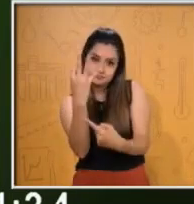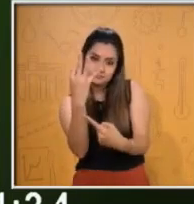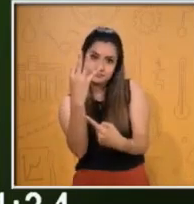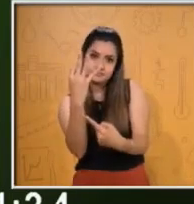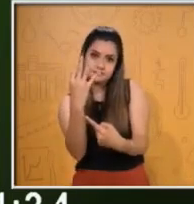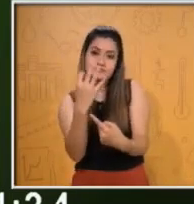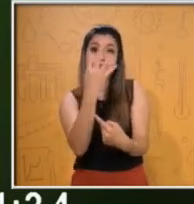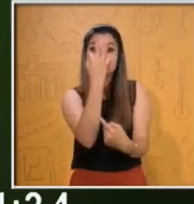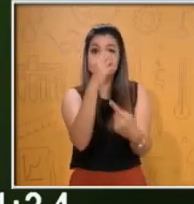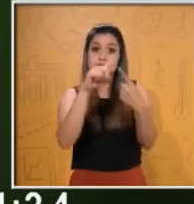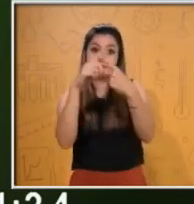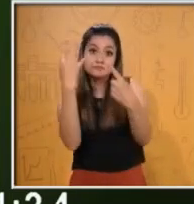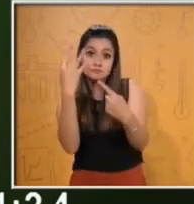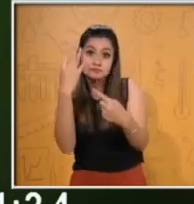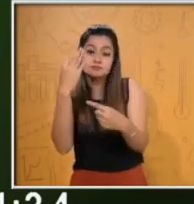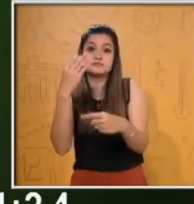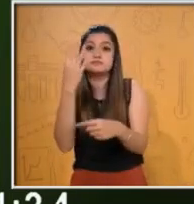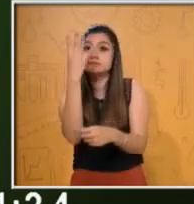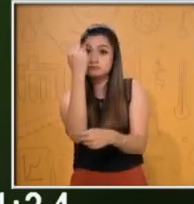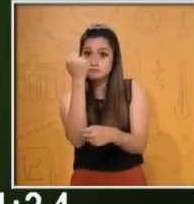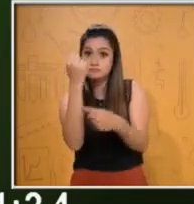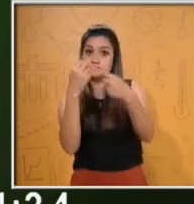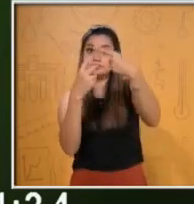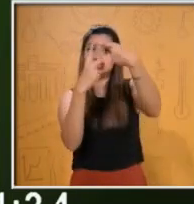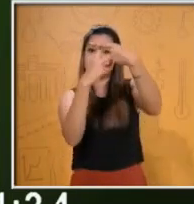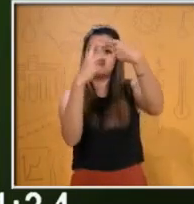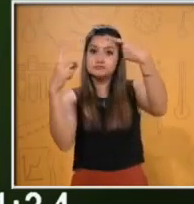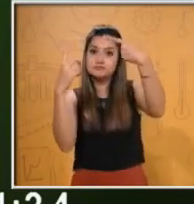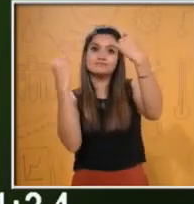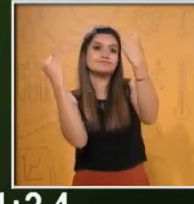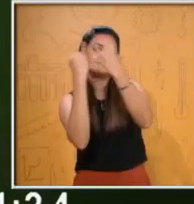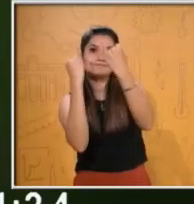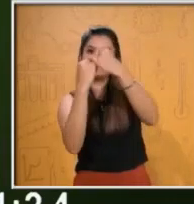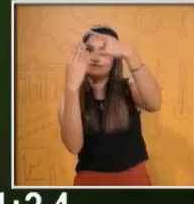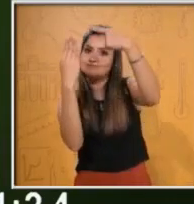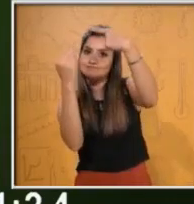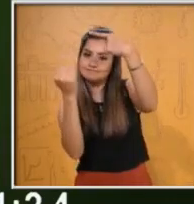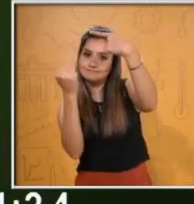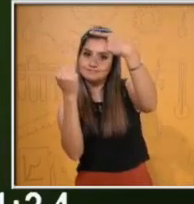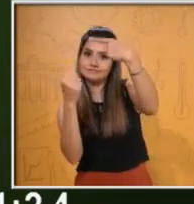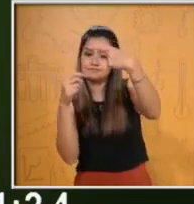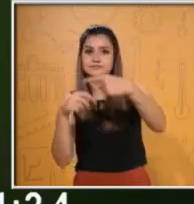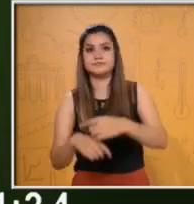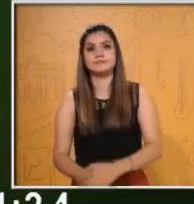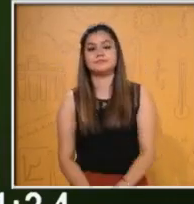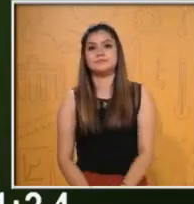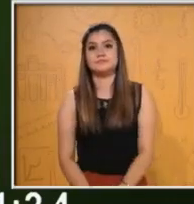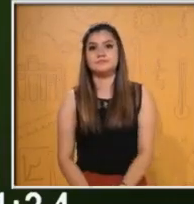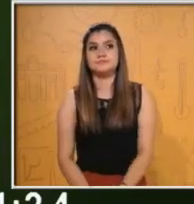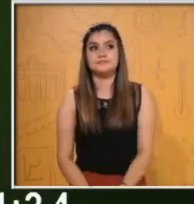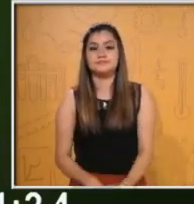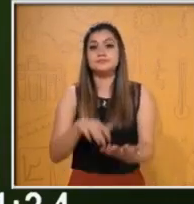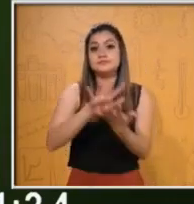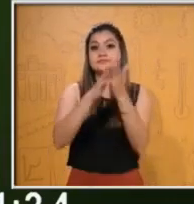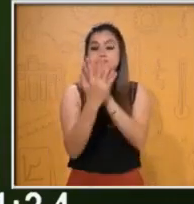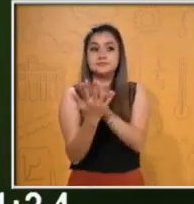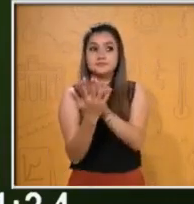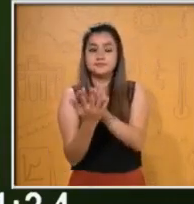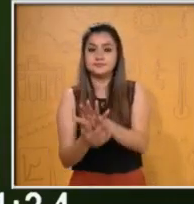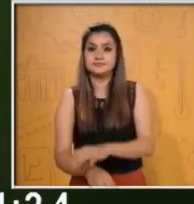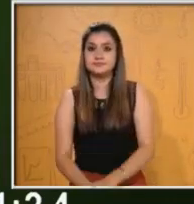3 por 3, 9. Y se pasa el denominador igual. Y entonces aquí haríamos otra conversión para